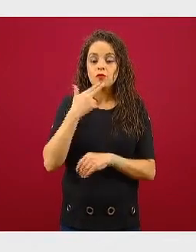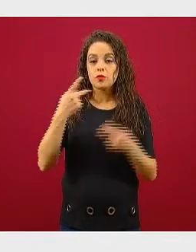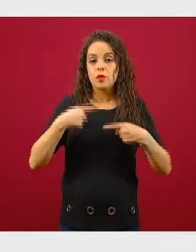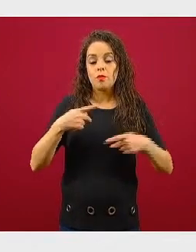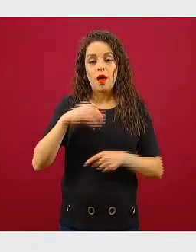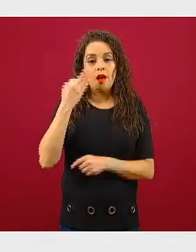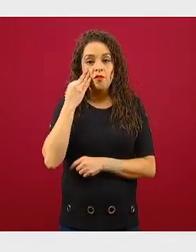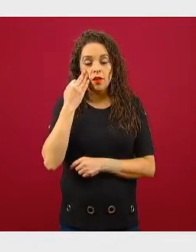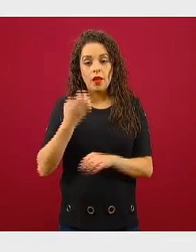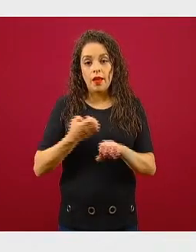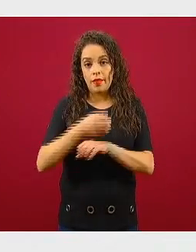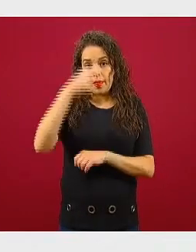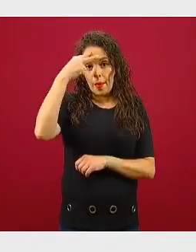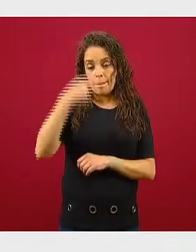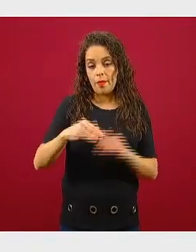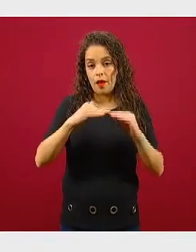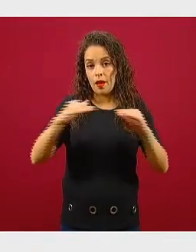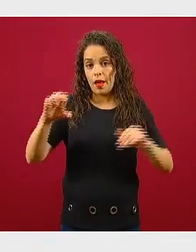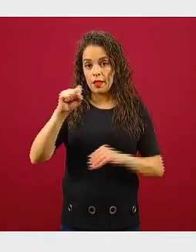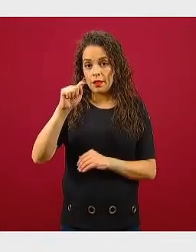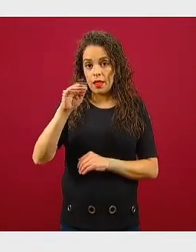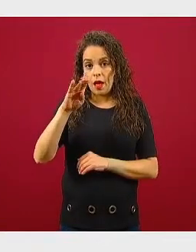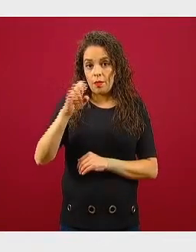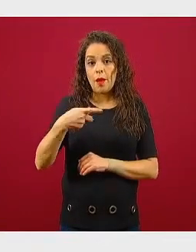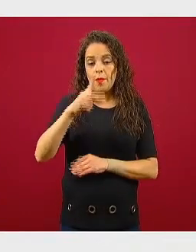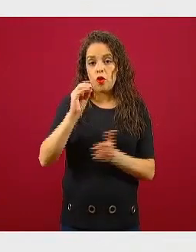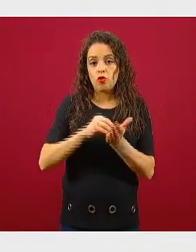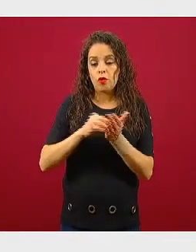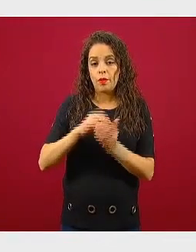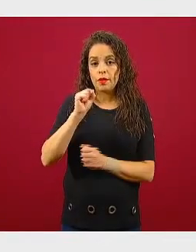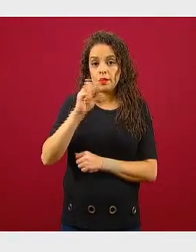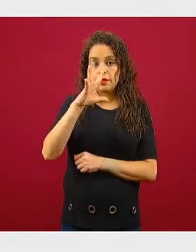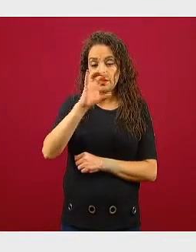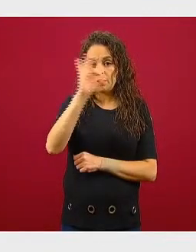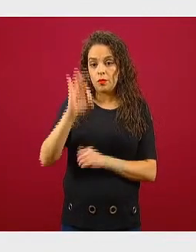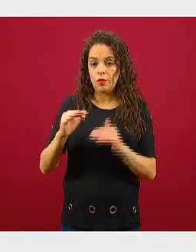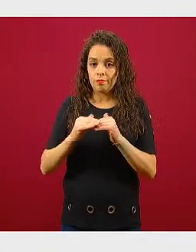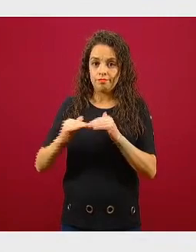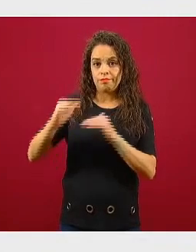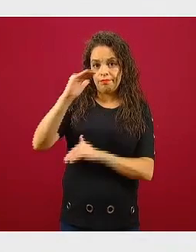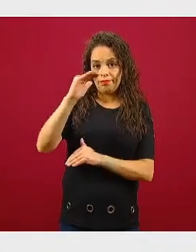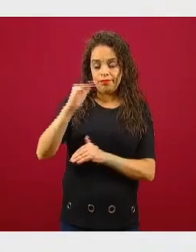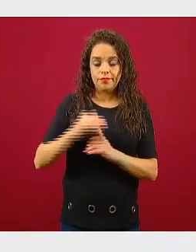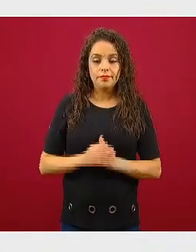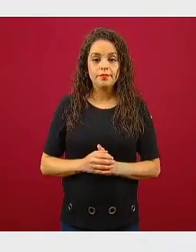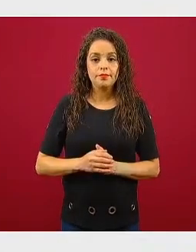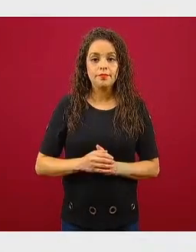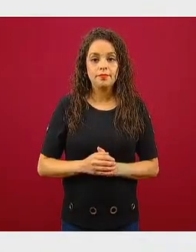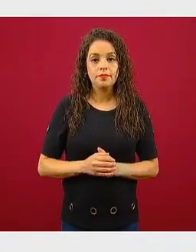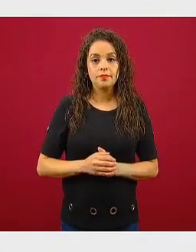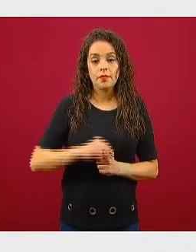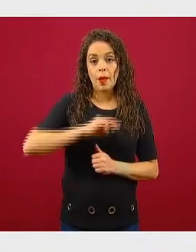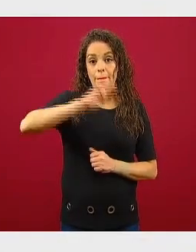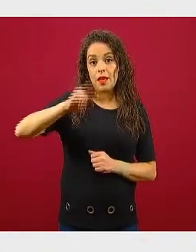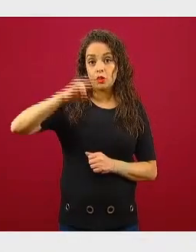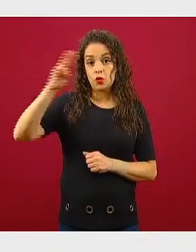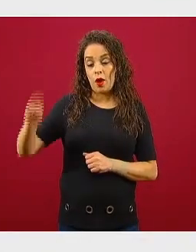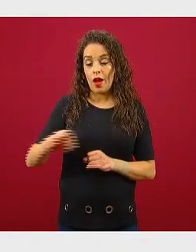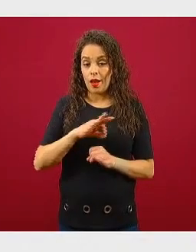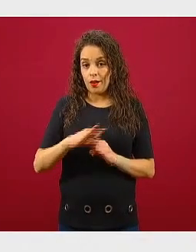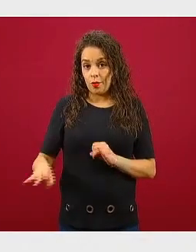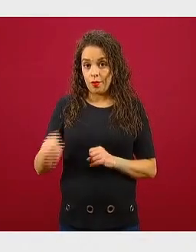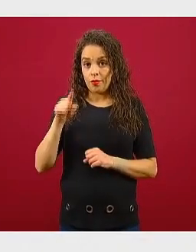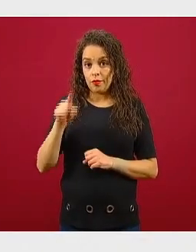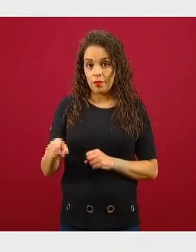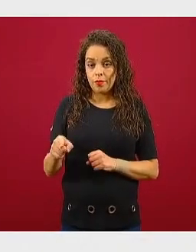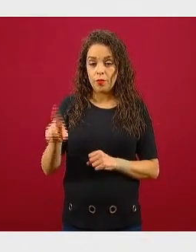México muy estable, pero todavía por encima de este 65% de meta. Y Michoacán, que en últimos días